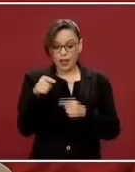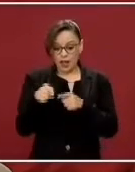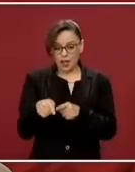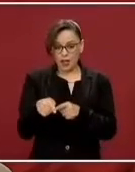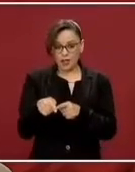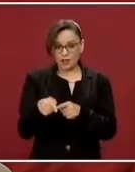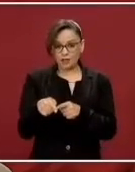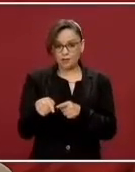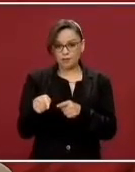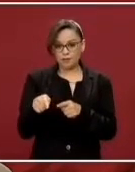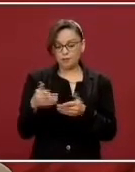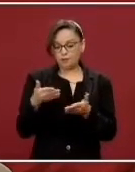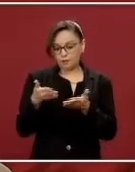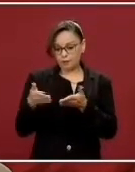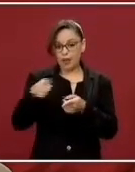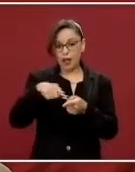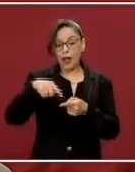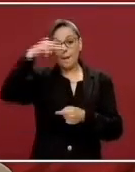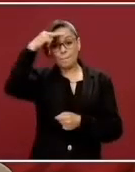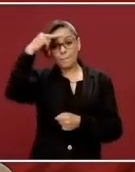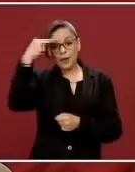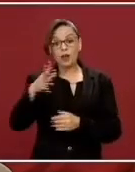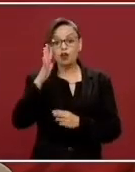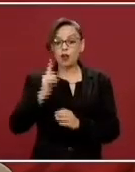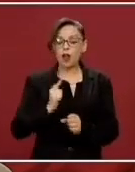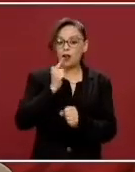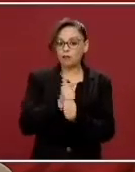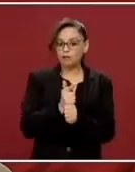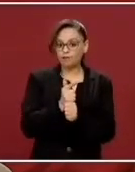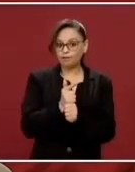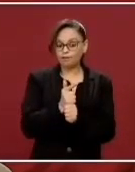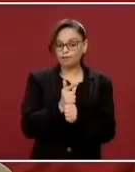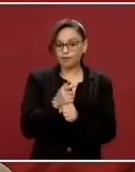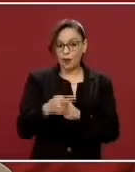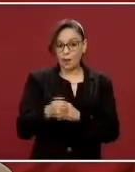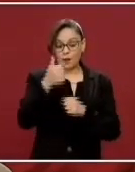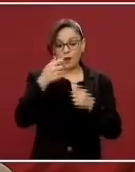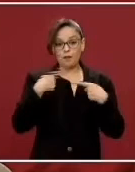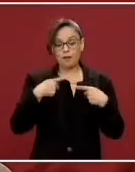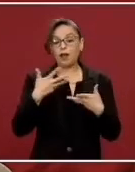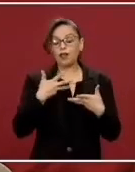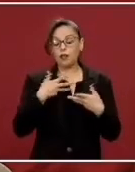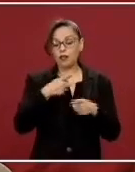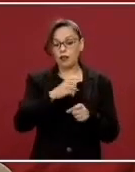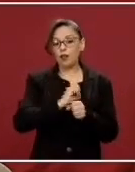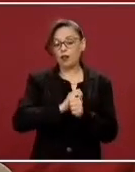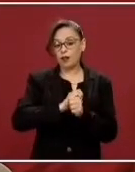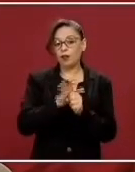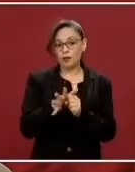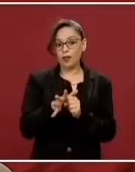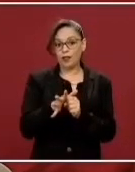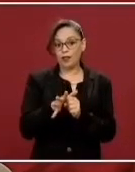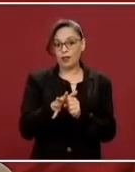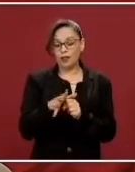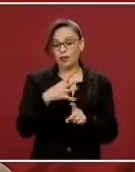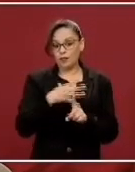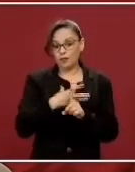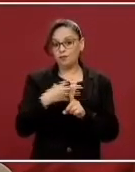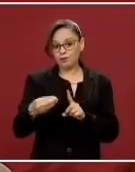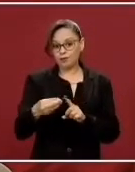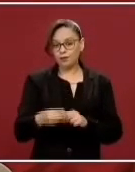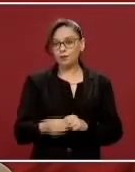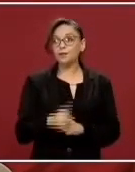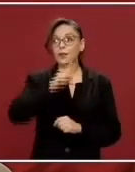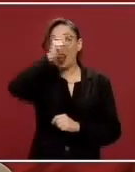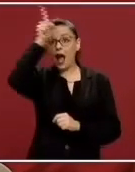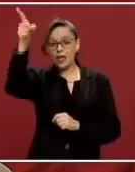alrededor de la fecha en que México detectó su primer caso, que es este, Italia, que ya llevaba un mes con